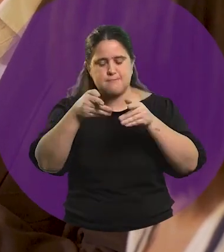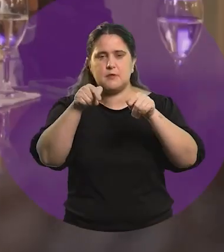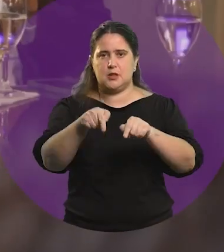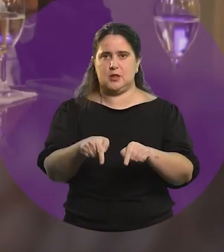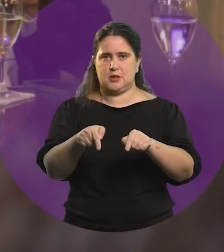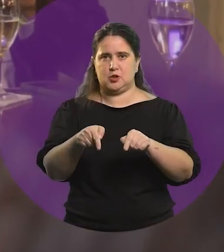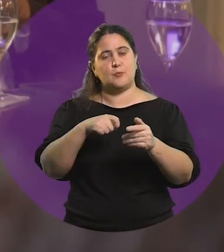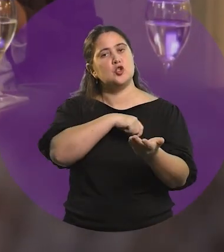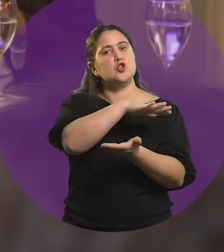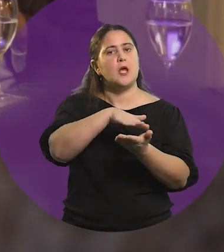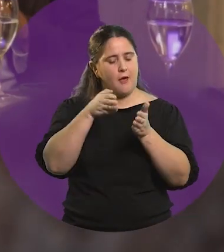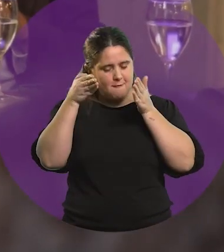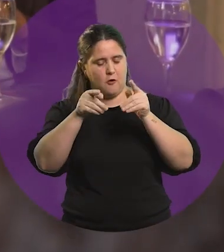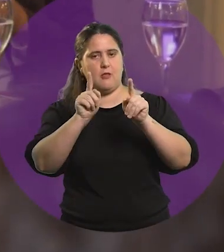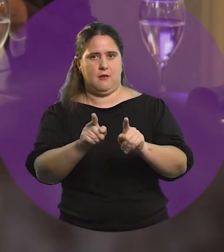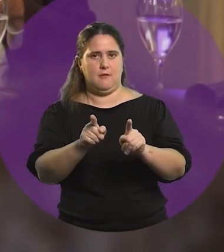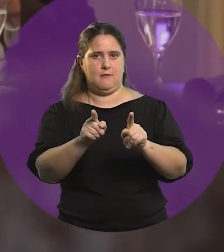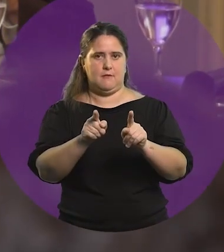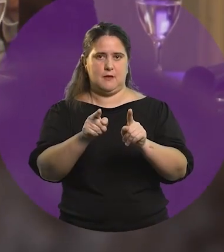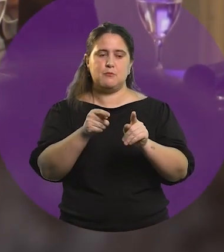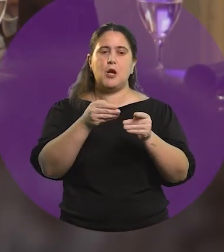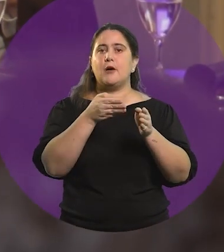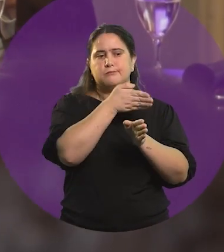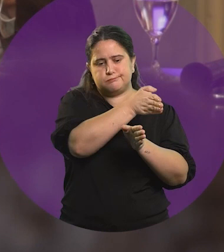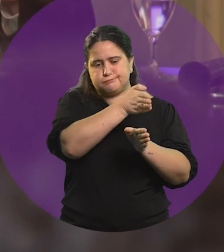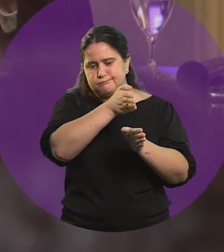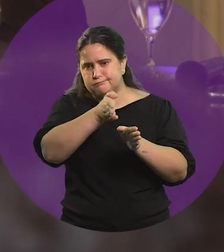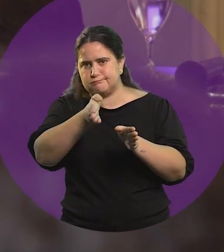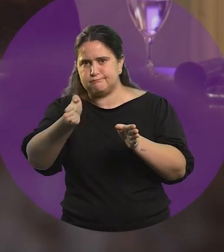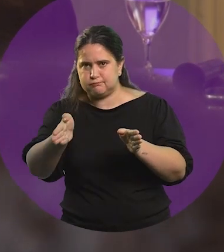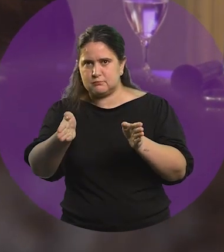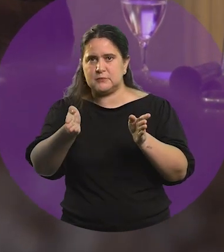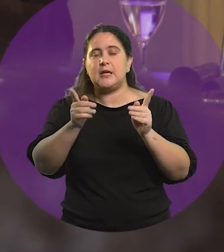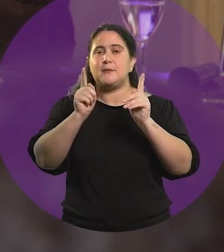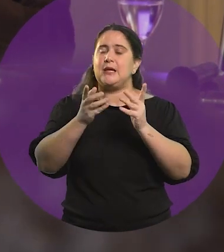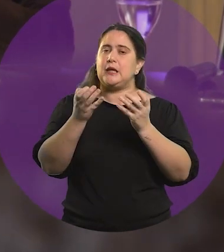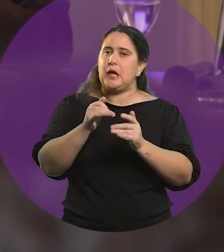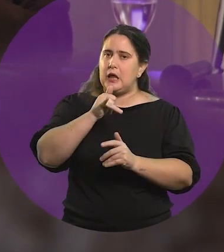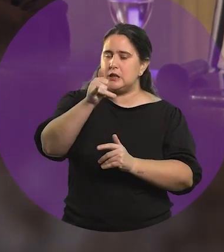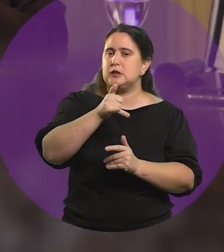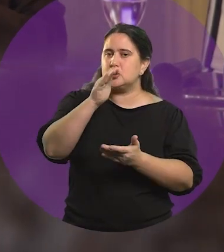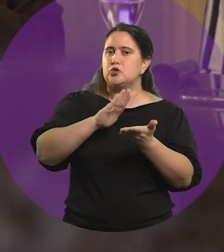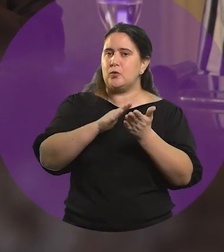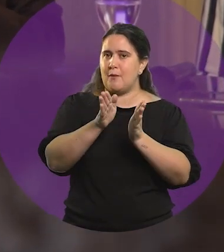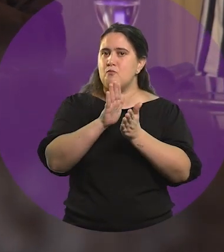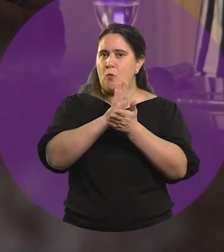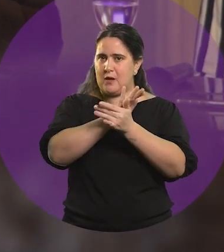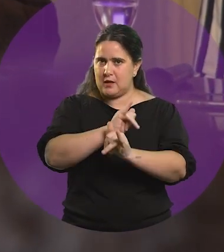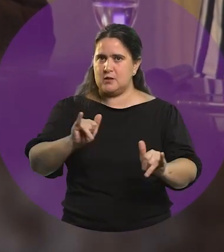abordar socialmente, de muchas dimensiones y muchos aspectos. Dicho todo esto, quería hacer un comentario sobre la